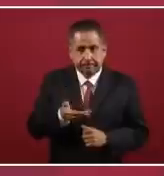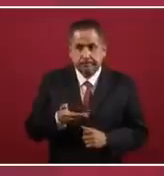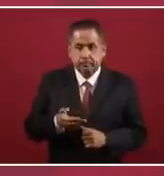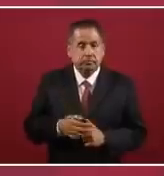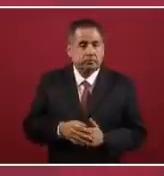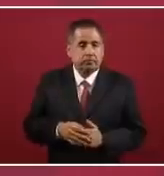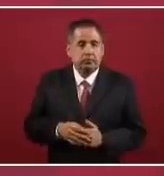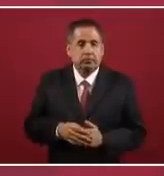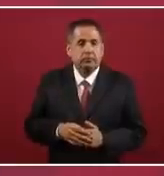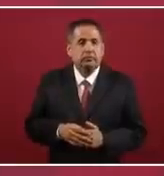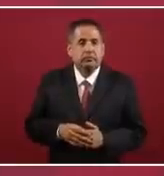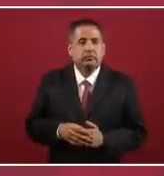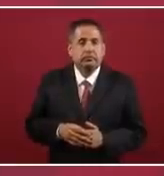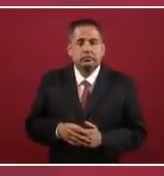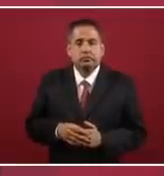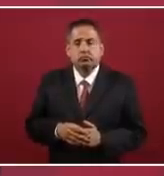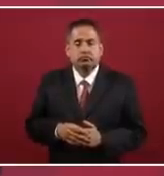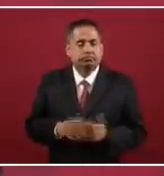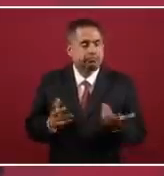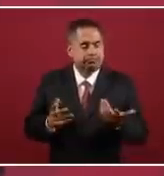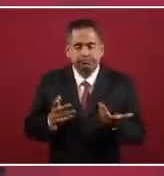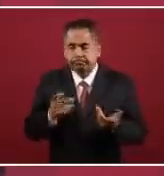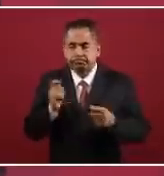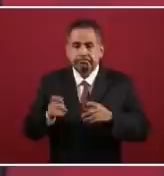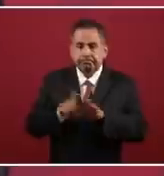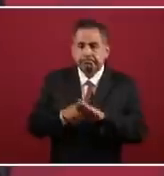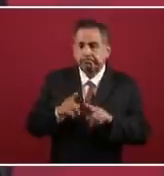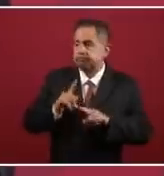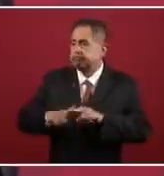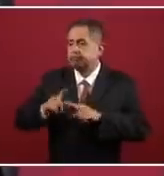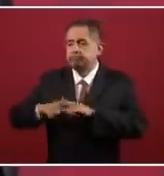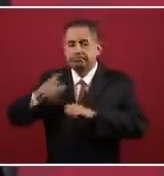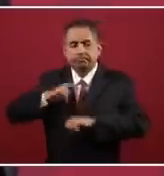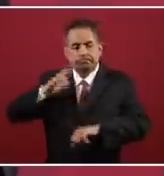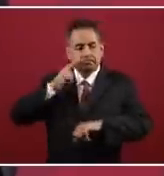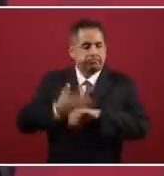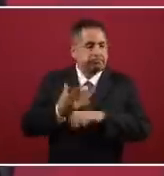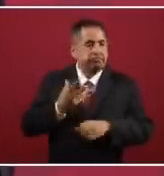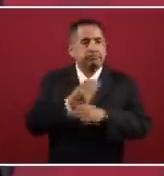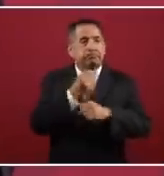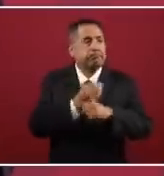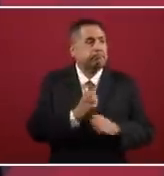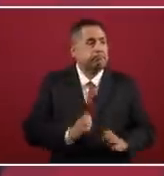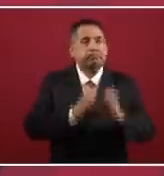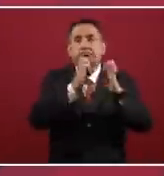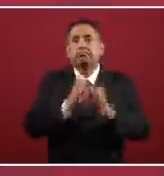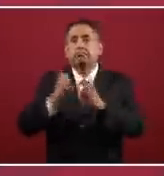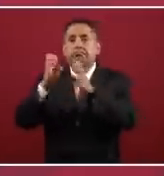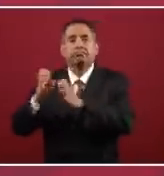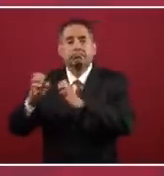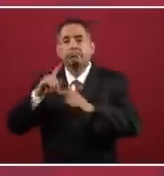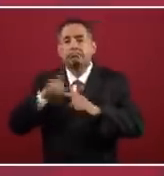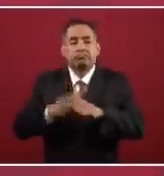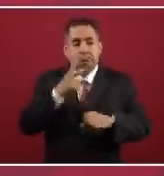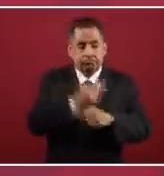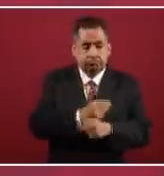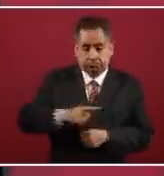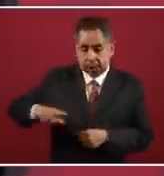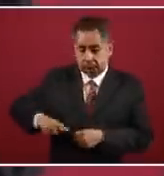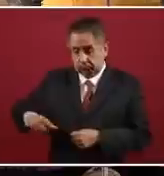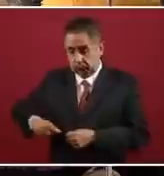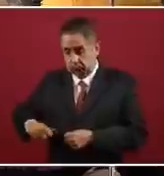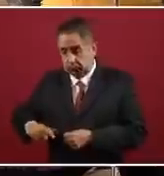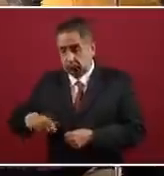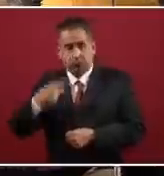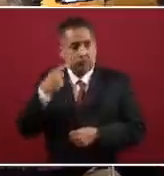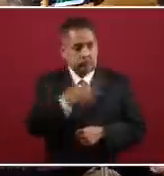está el diferendo de a quién corresponde el mantenimiento de las unidades habitacionales, si es al gobierno o es